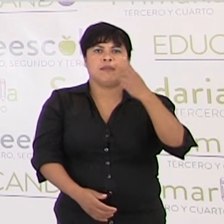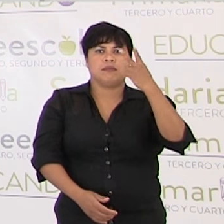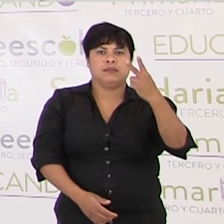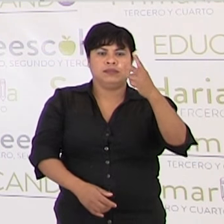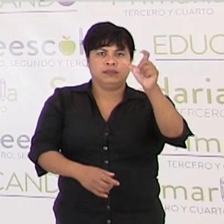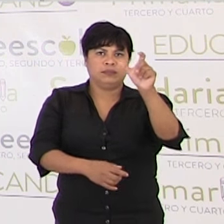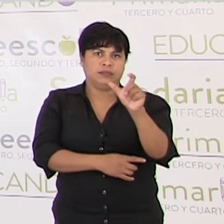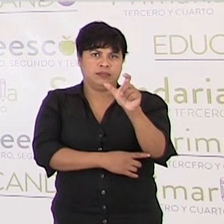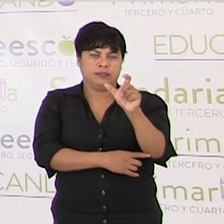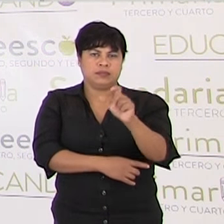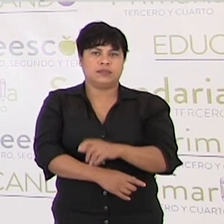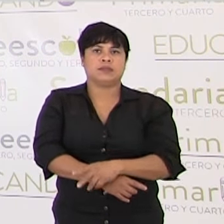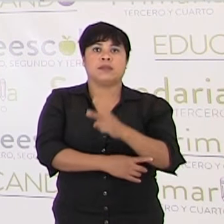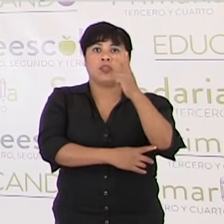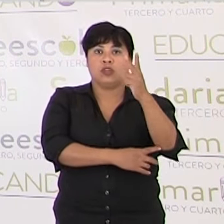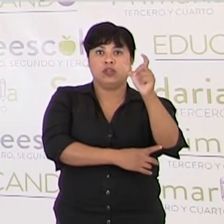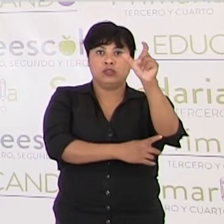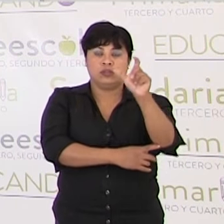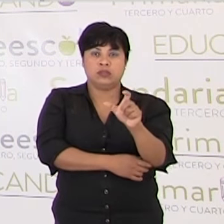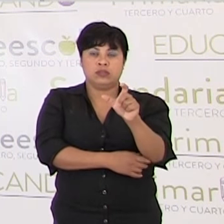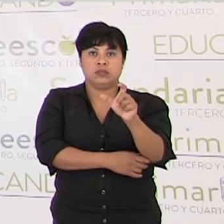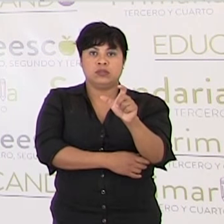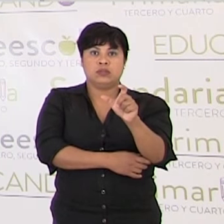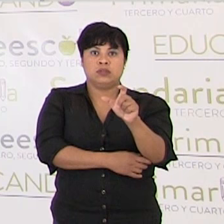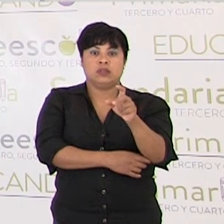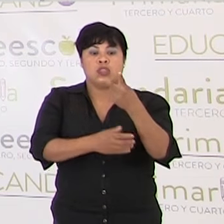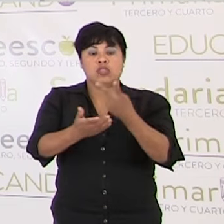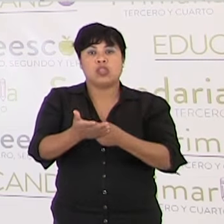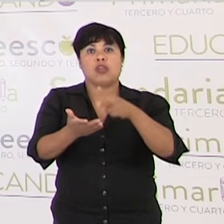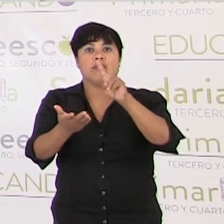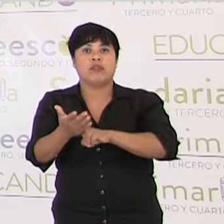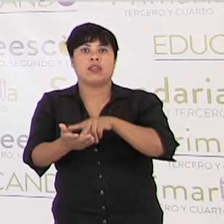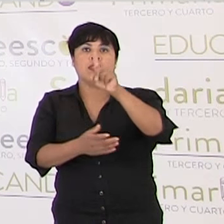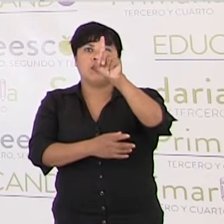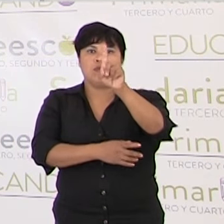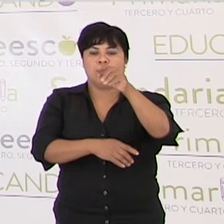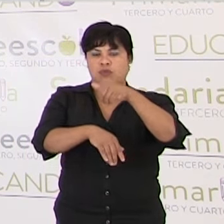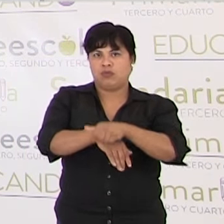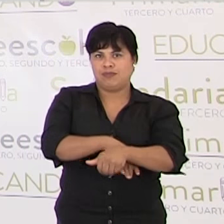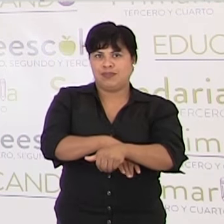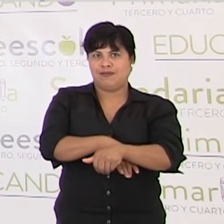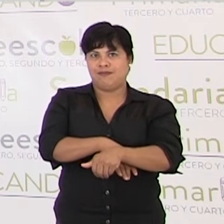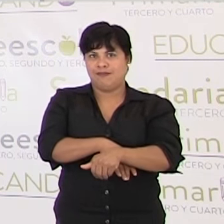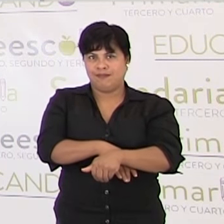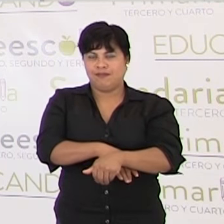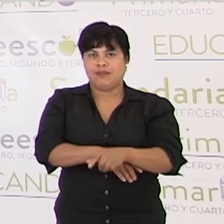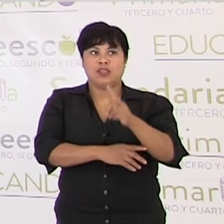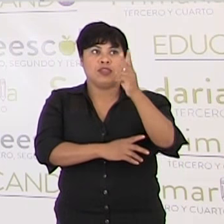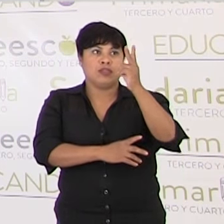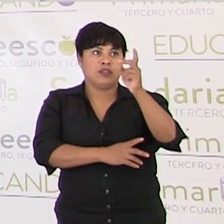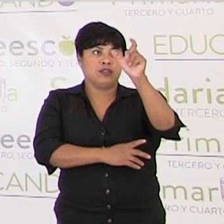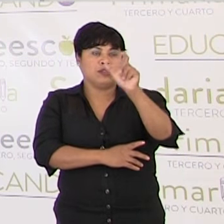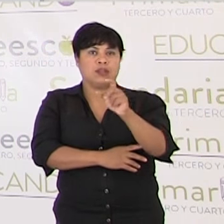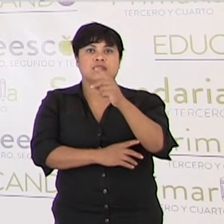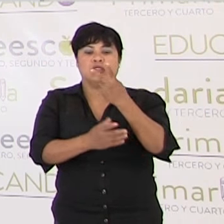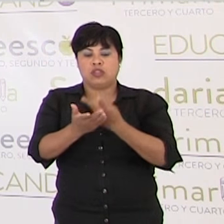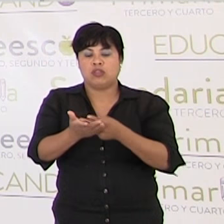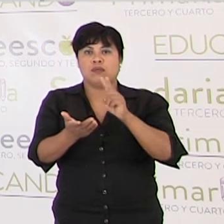2x. 2x es el doble de un número, ¿sí? El